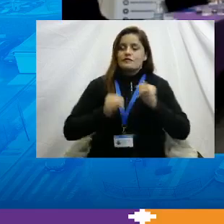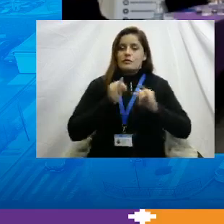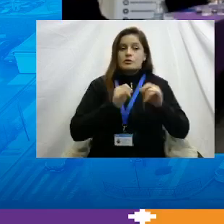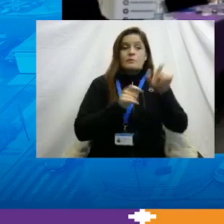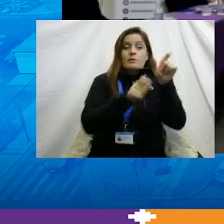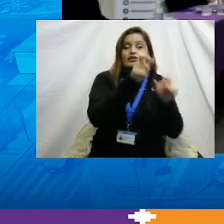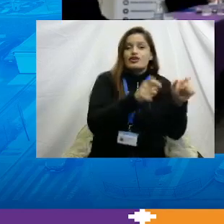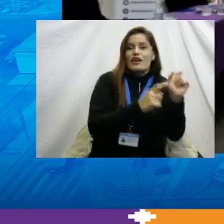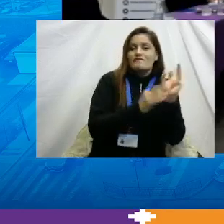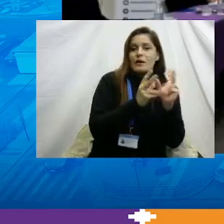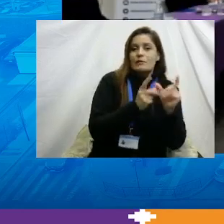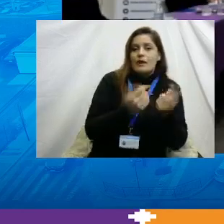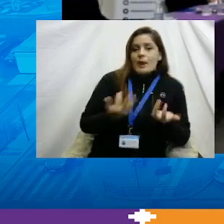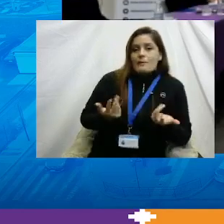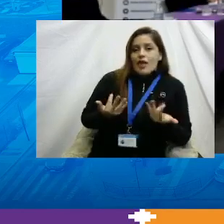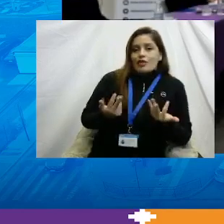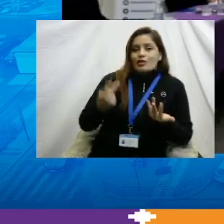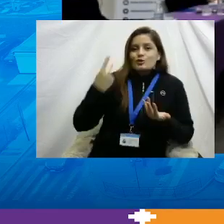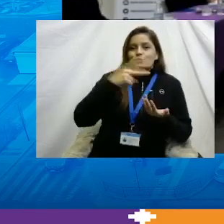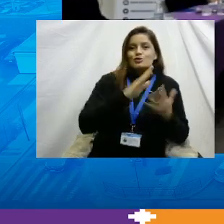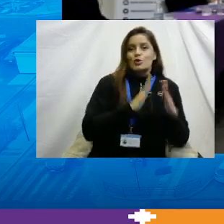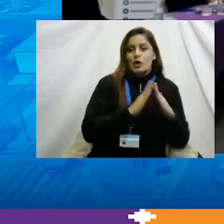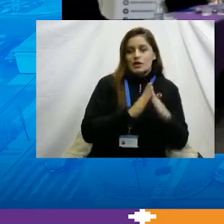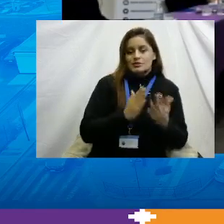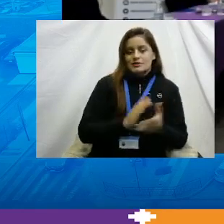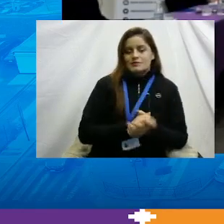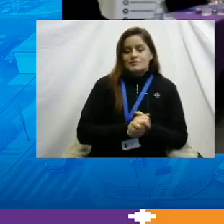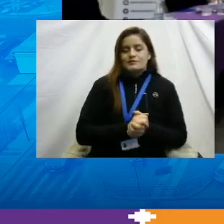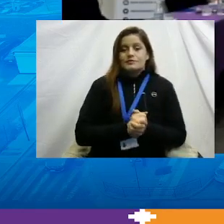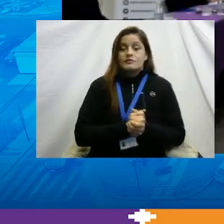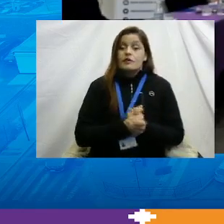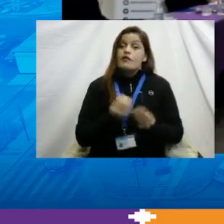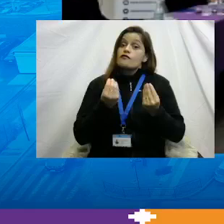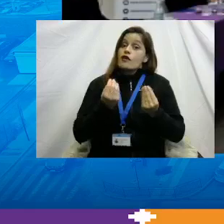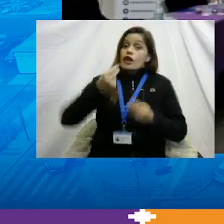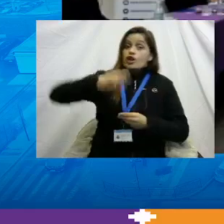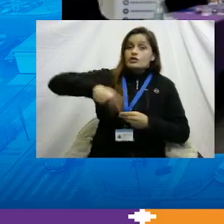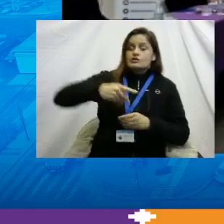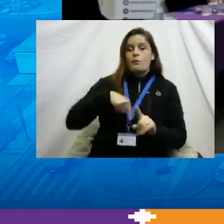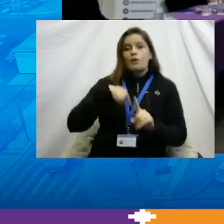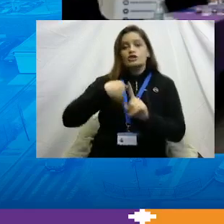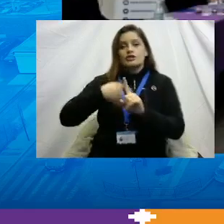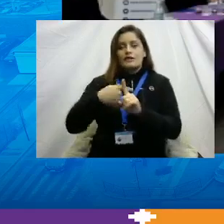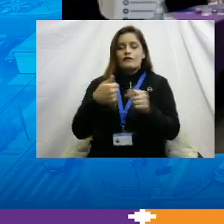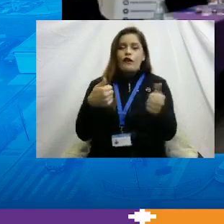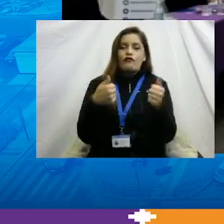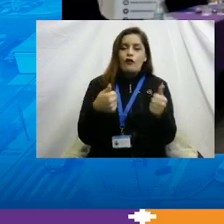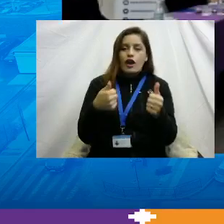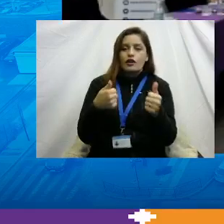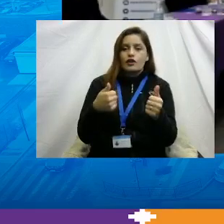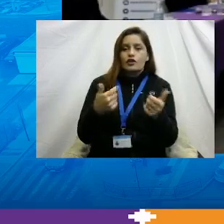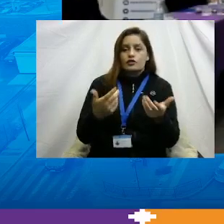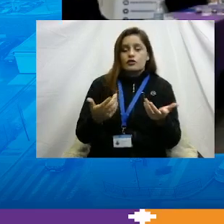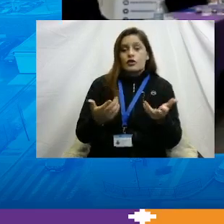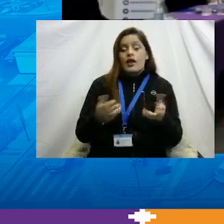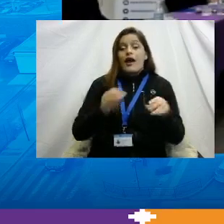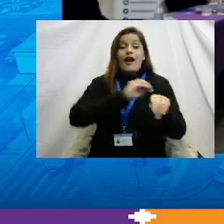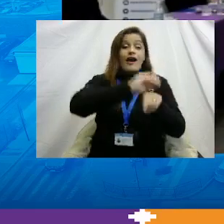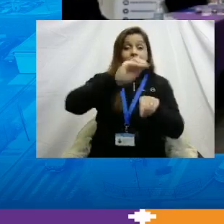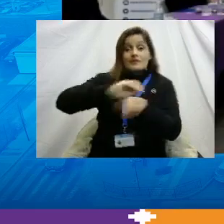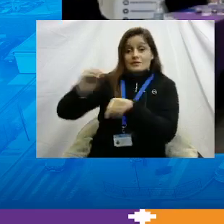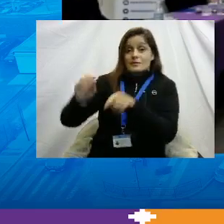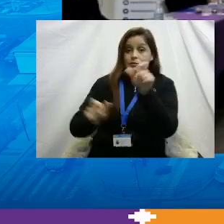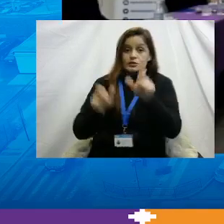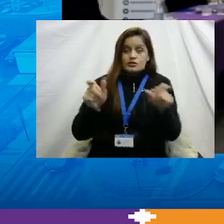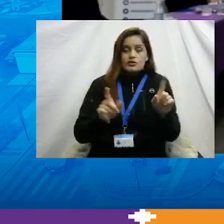esperando sus casas. Así que por lo pronto es algo súper bueno, una noticia súper buena, que le reitero también a las vecinas y vecinos,